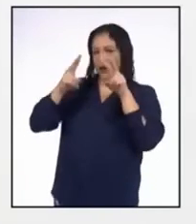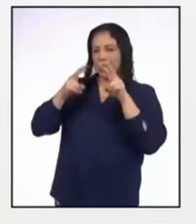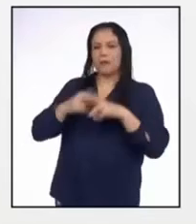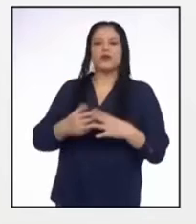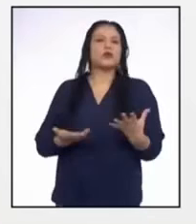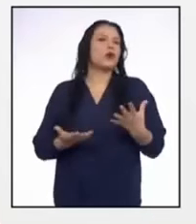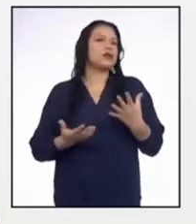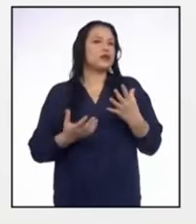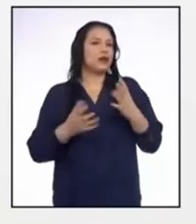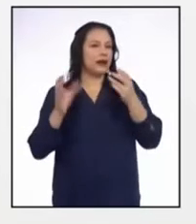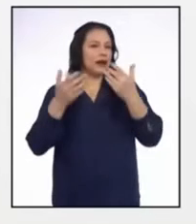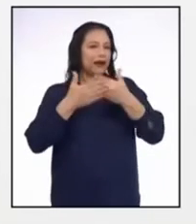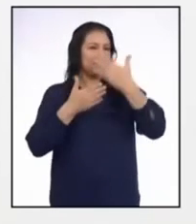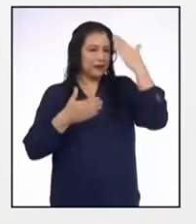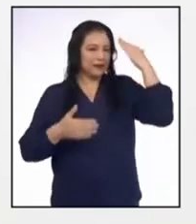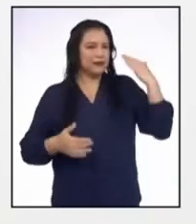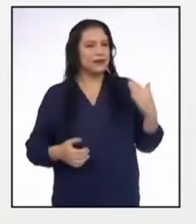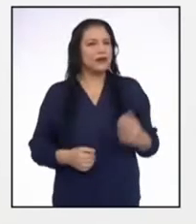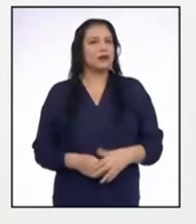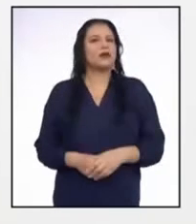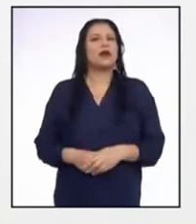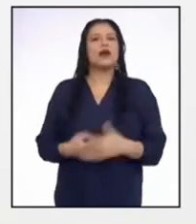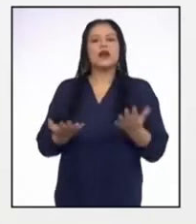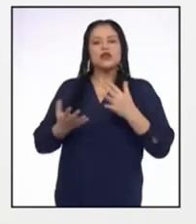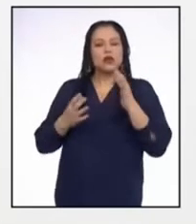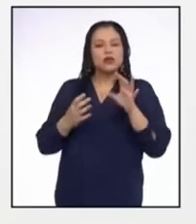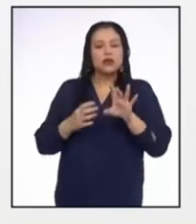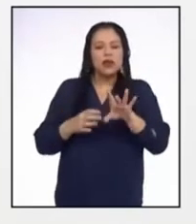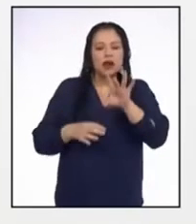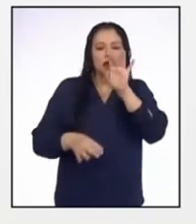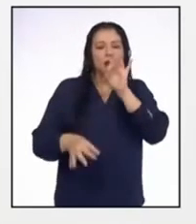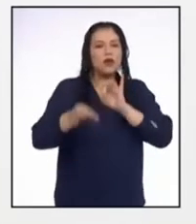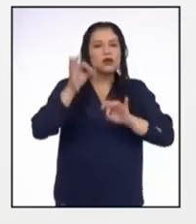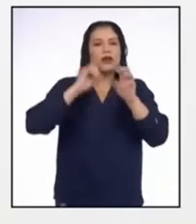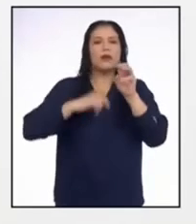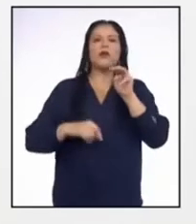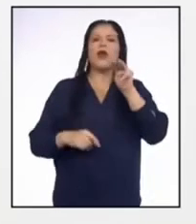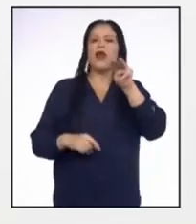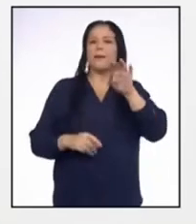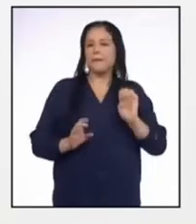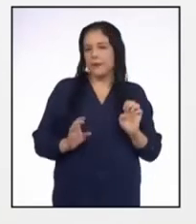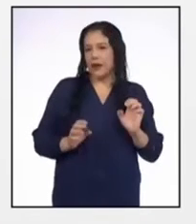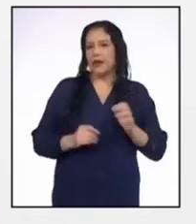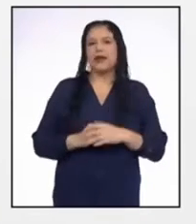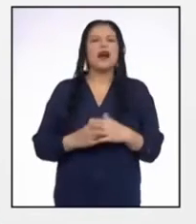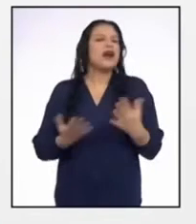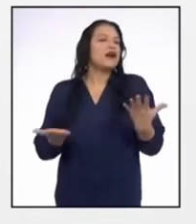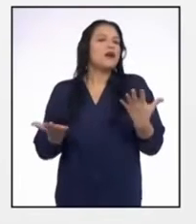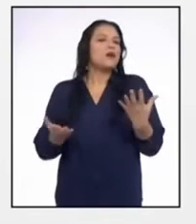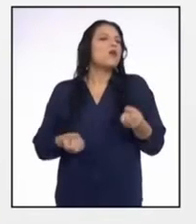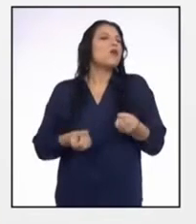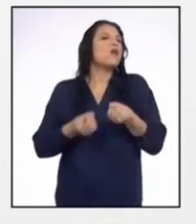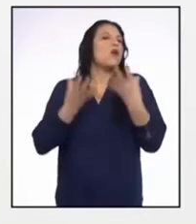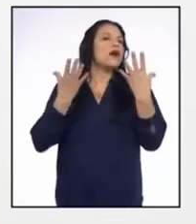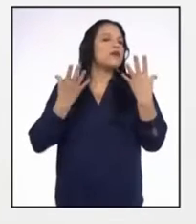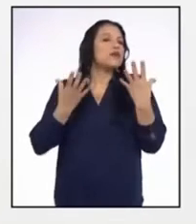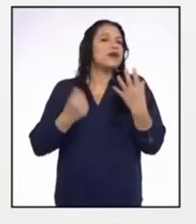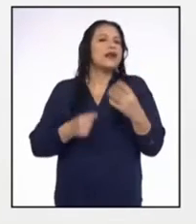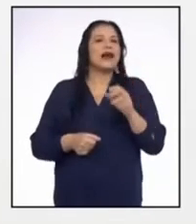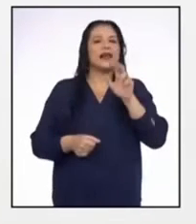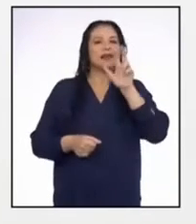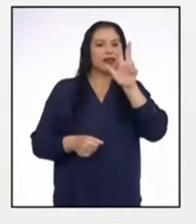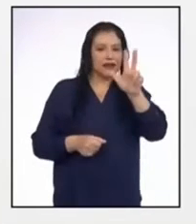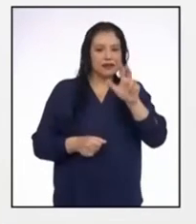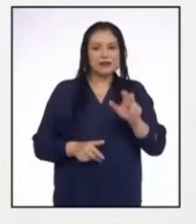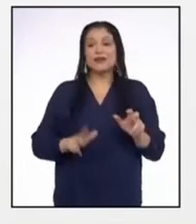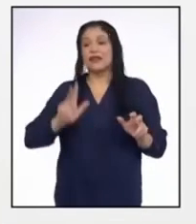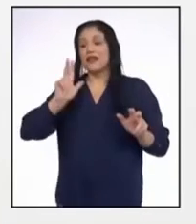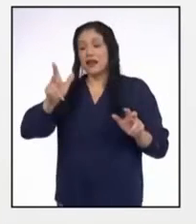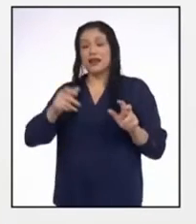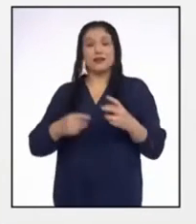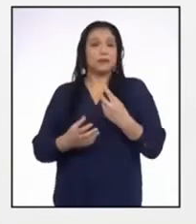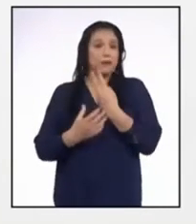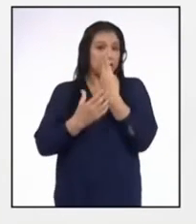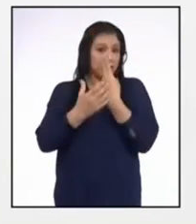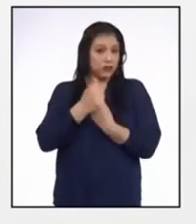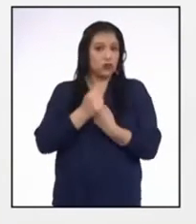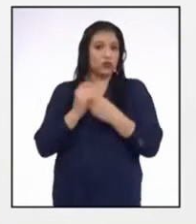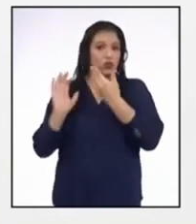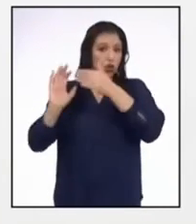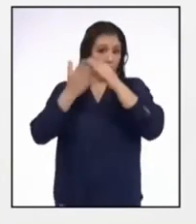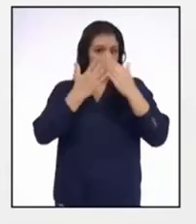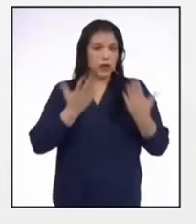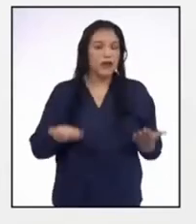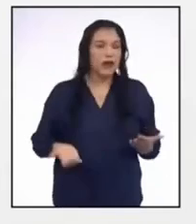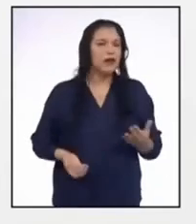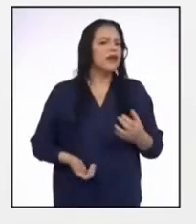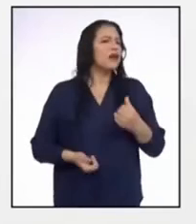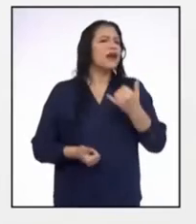tratamos en programas previos, donde determinamos la media aritmética, resultando que el valor era 3 para ambas comunidades. ¿Qué pasa